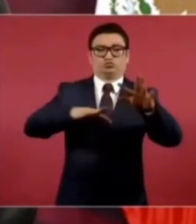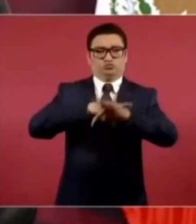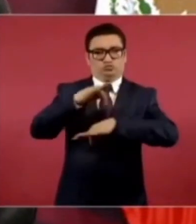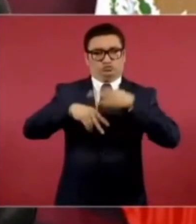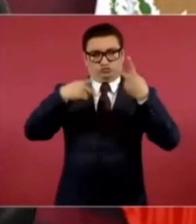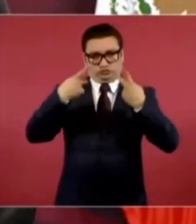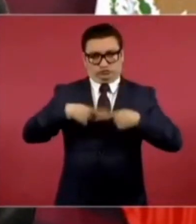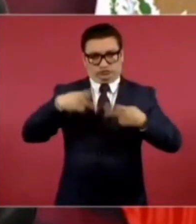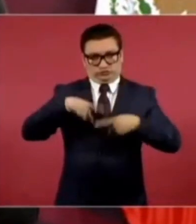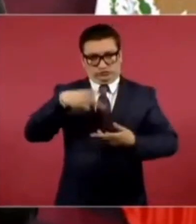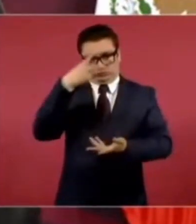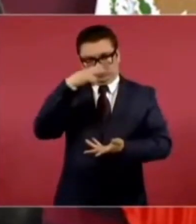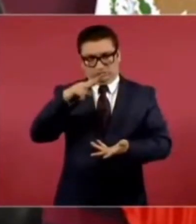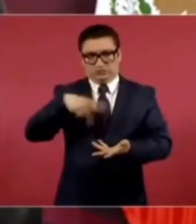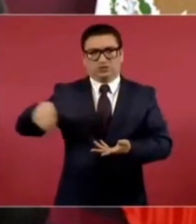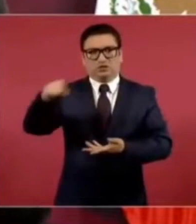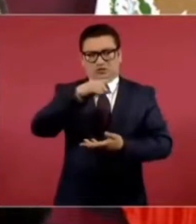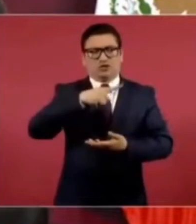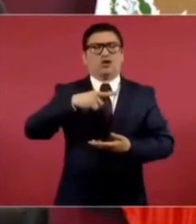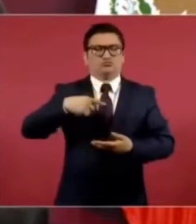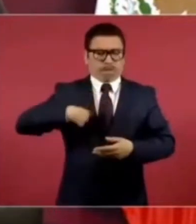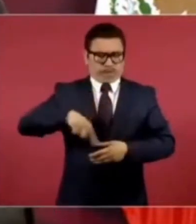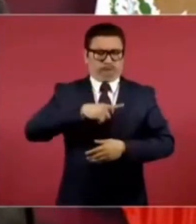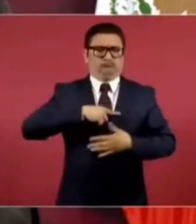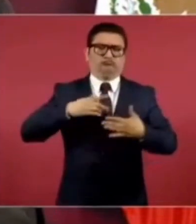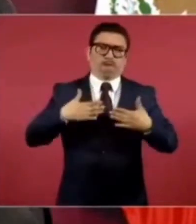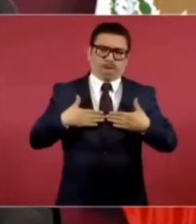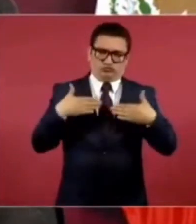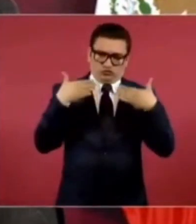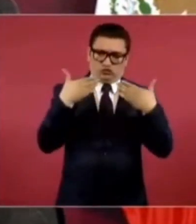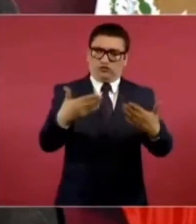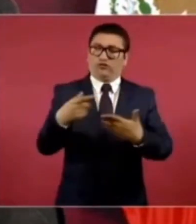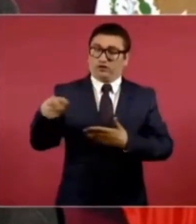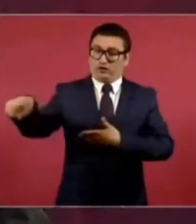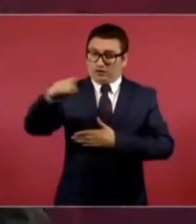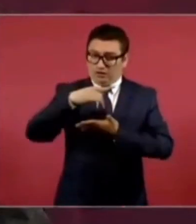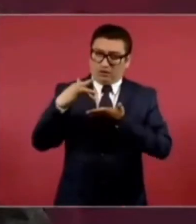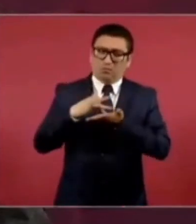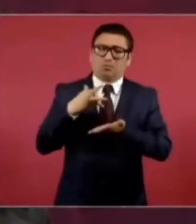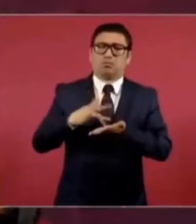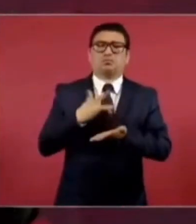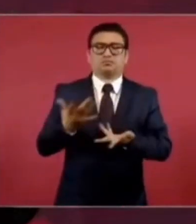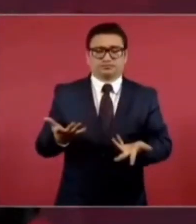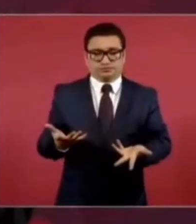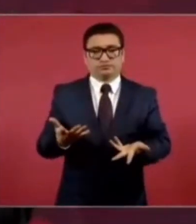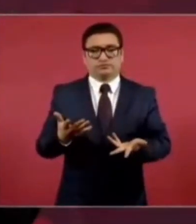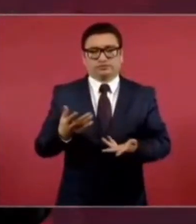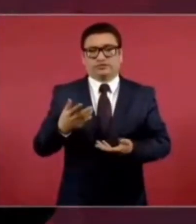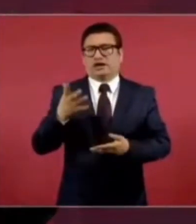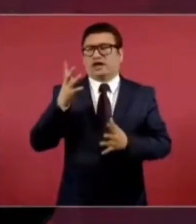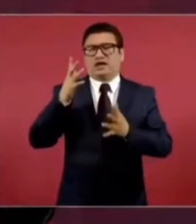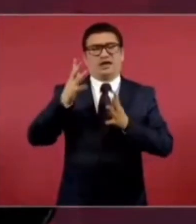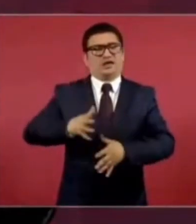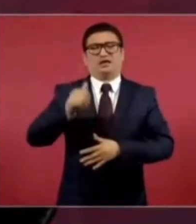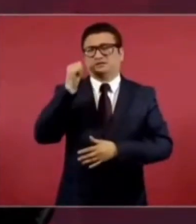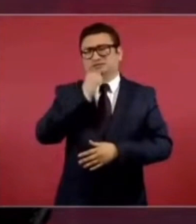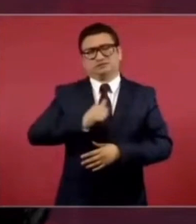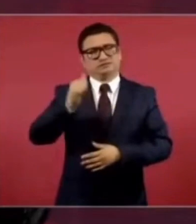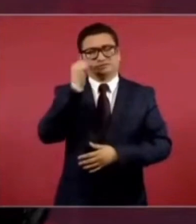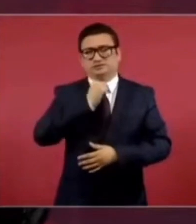sí nos tiene confianza nos da su apoyo y siempre ha sido